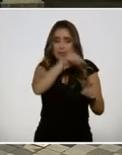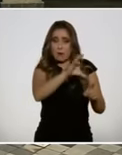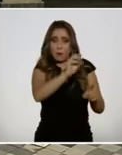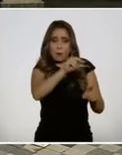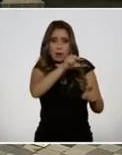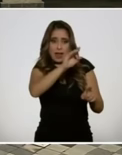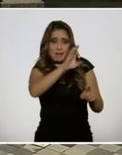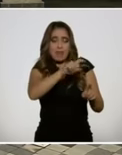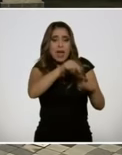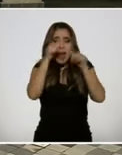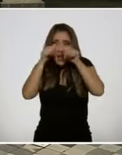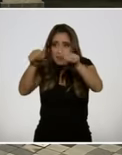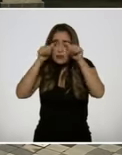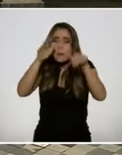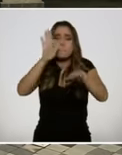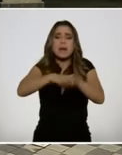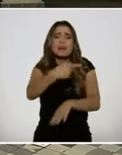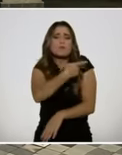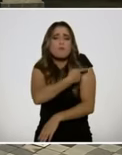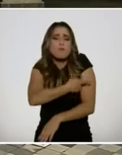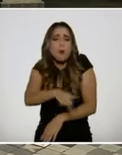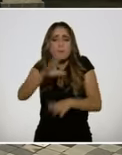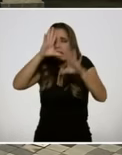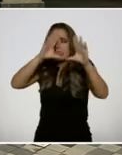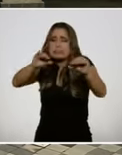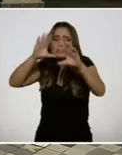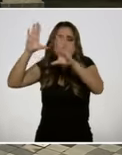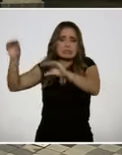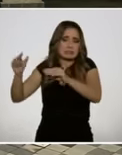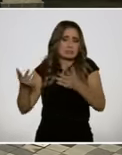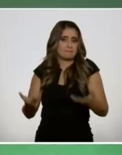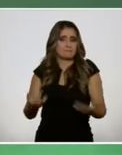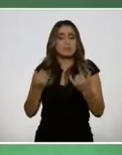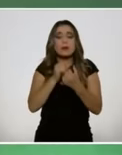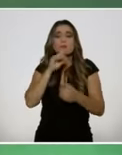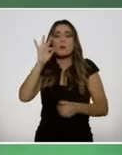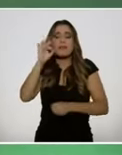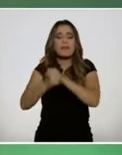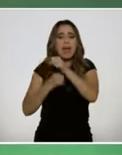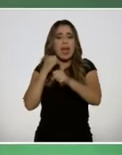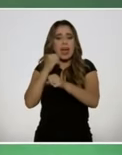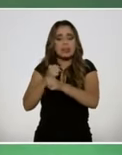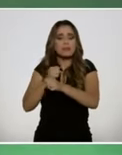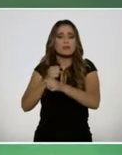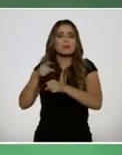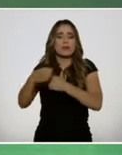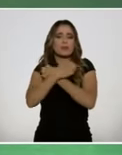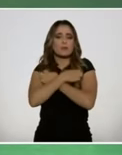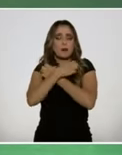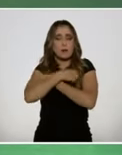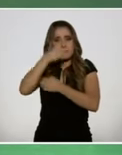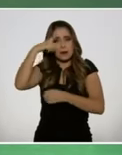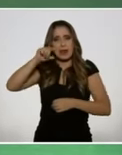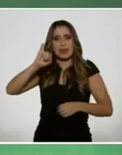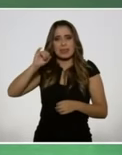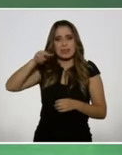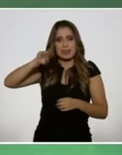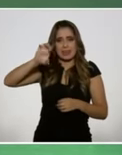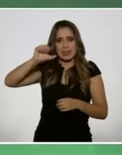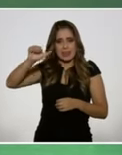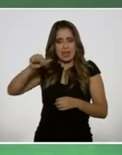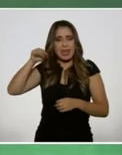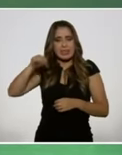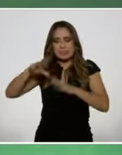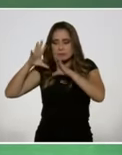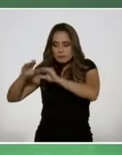que atiende a los más pobres de los más pobres. Festejamos también los 40 años del Instituto Nacional para la Educación de los Adultos, INEA,